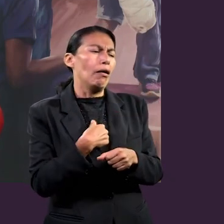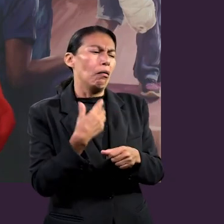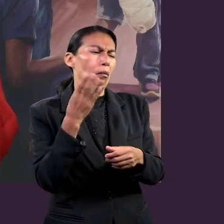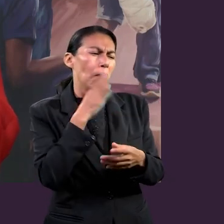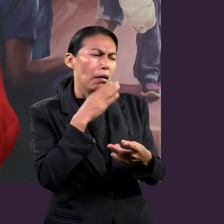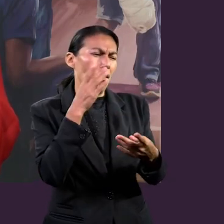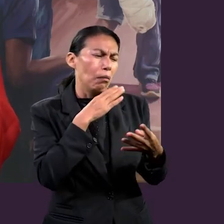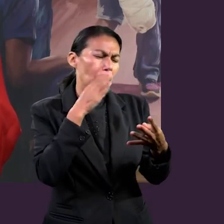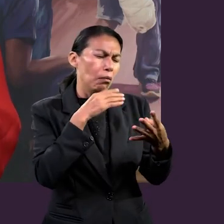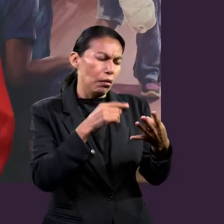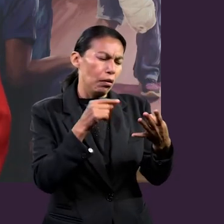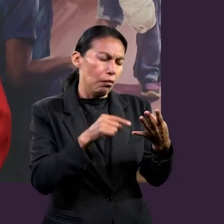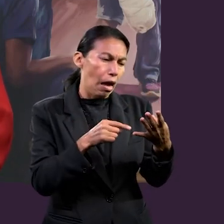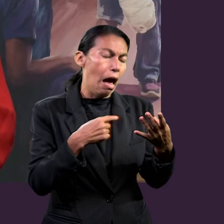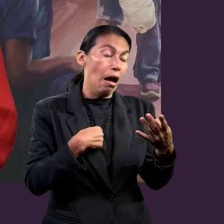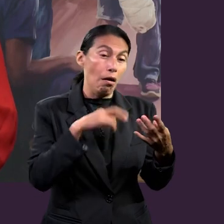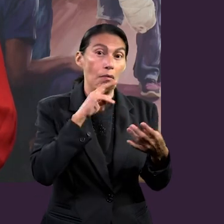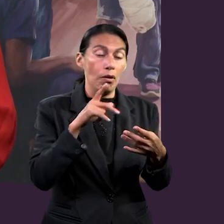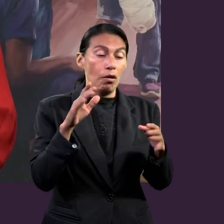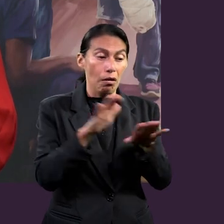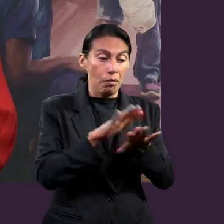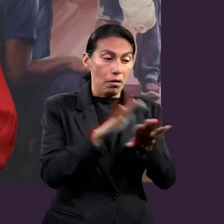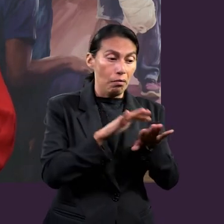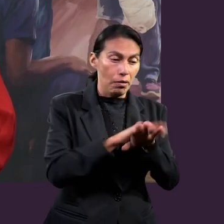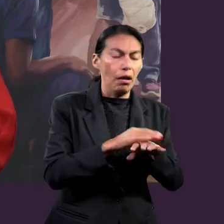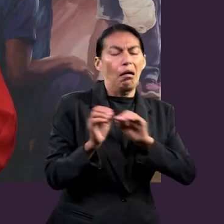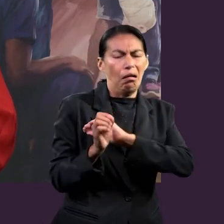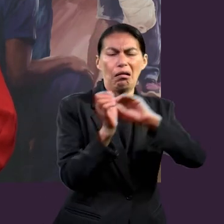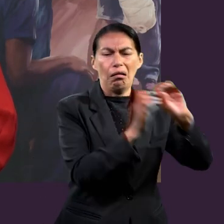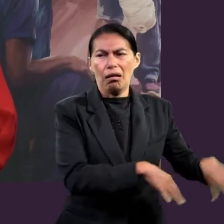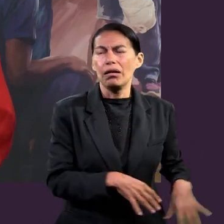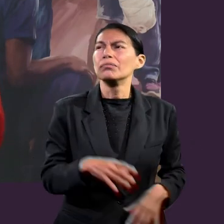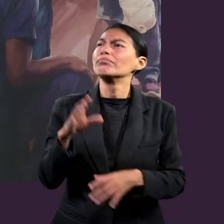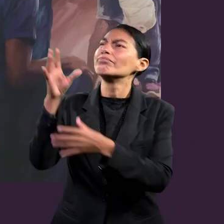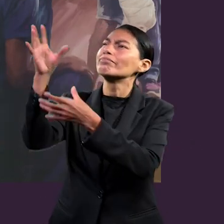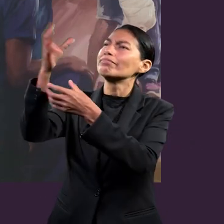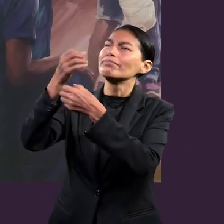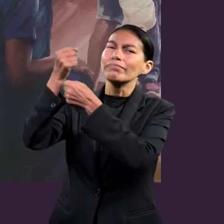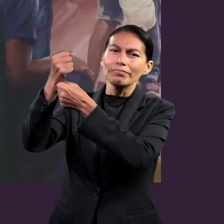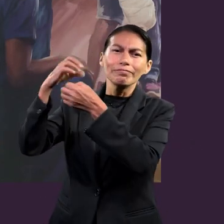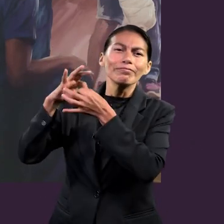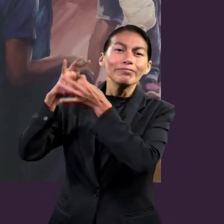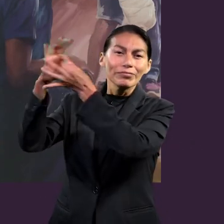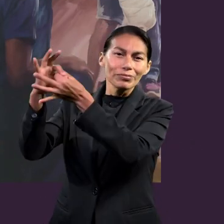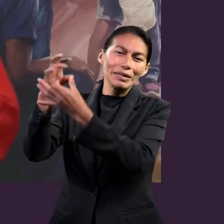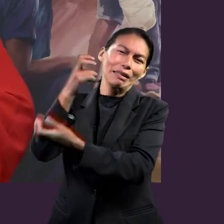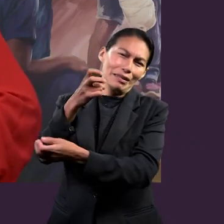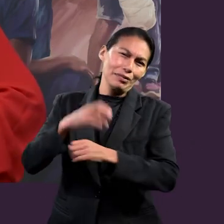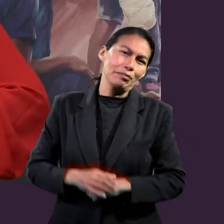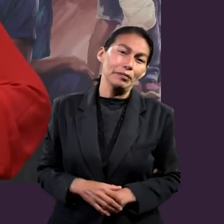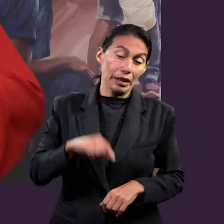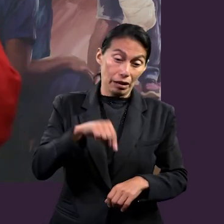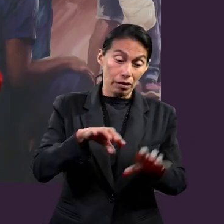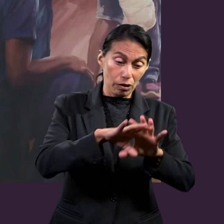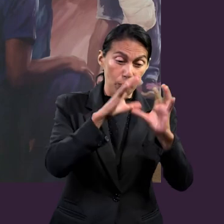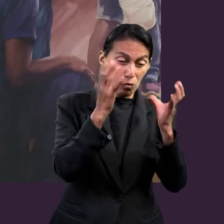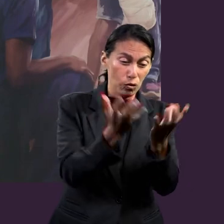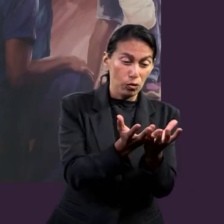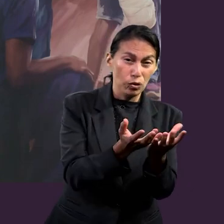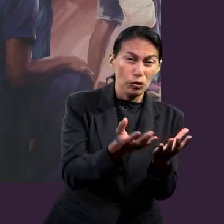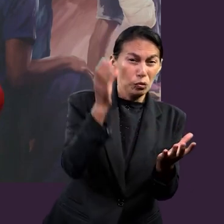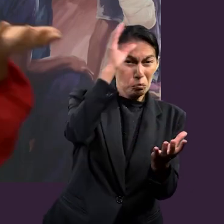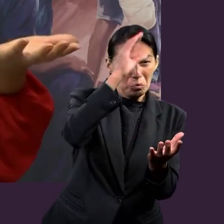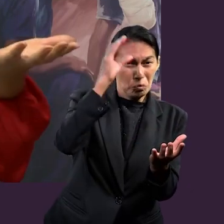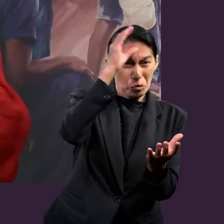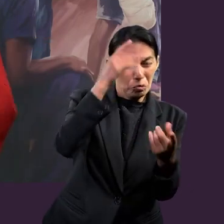con lo que dice la palabra de Dios. No como yo lo veo, no como yo lo viví, sino lo que dice la palabra de Dios. Porque somos un mundo que